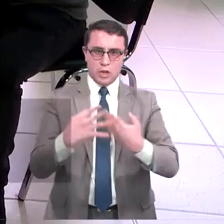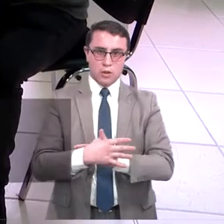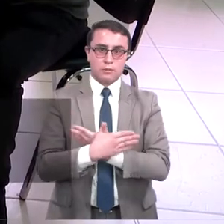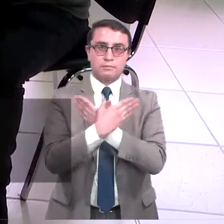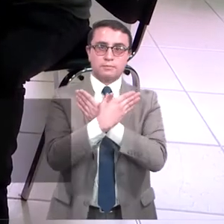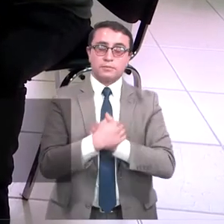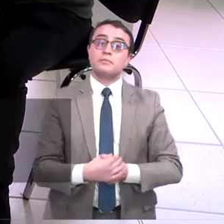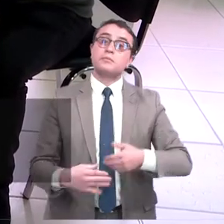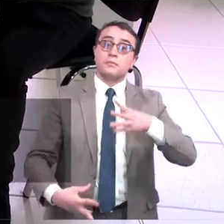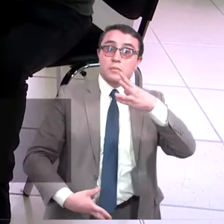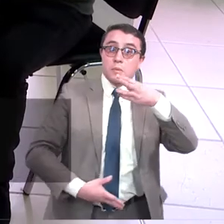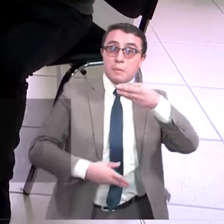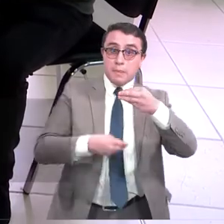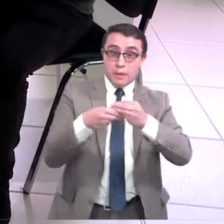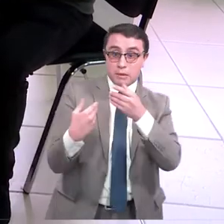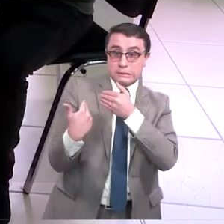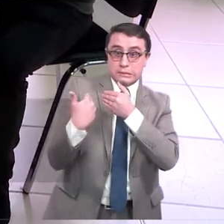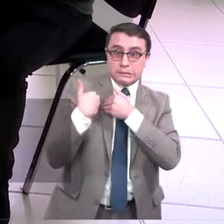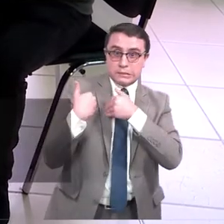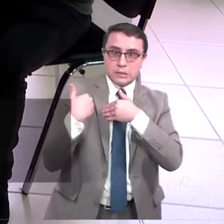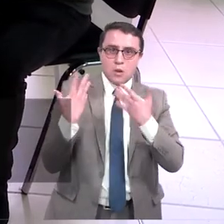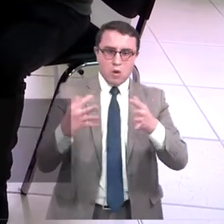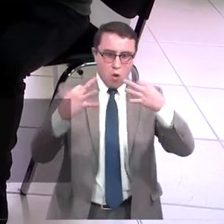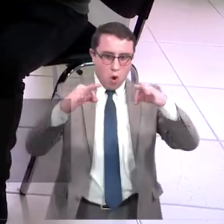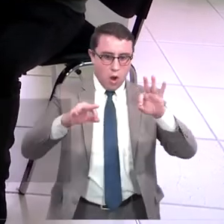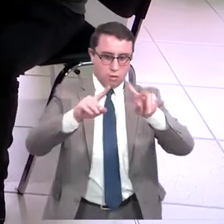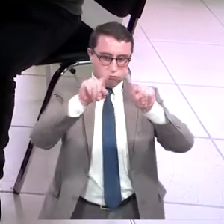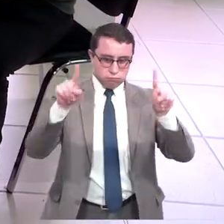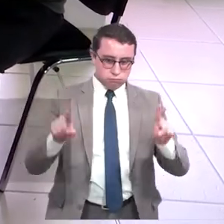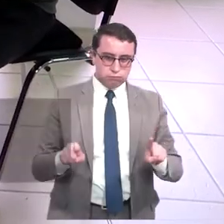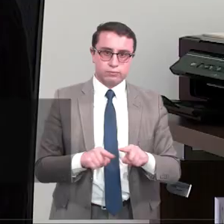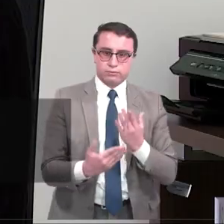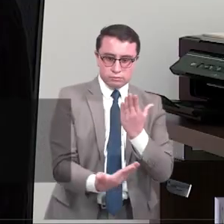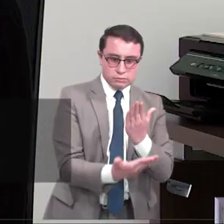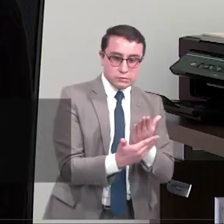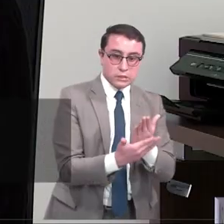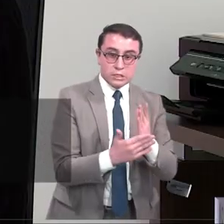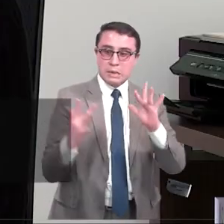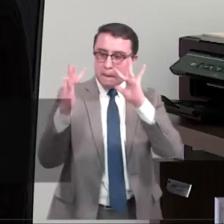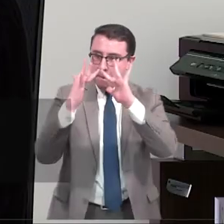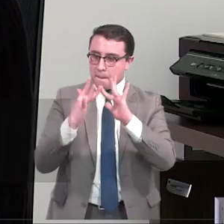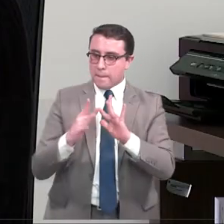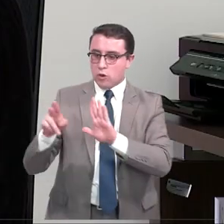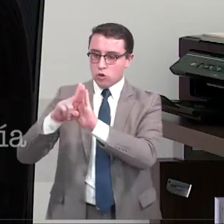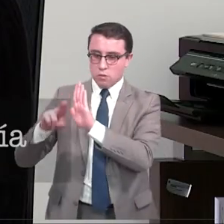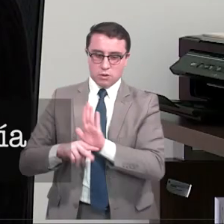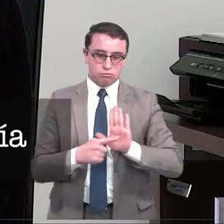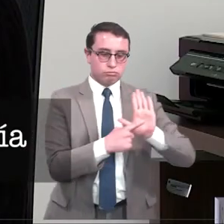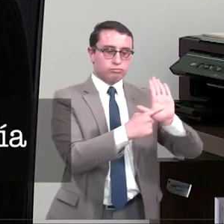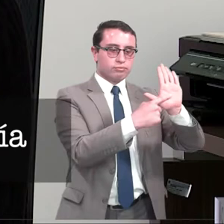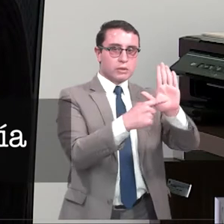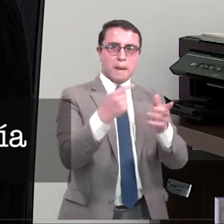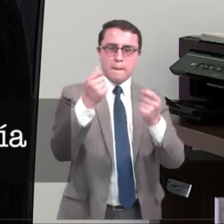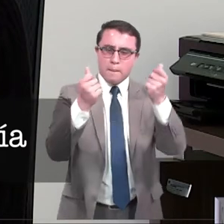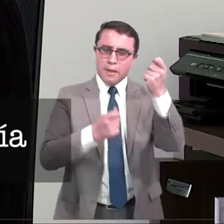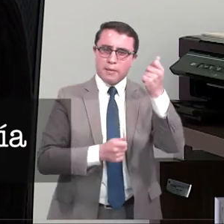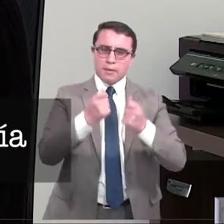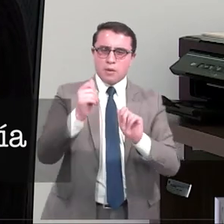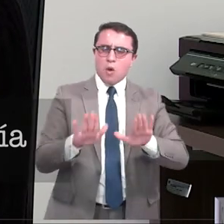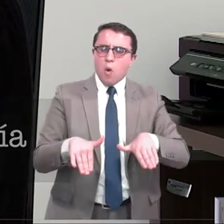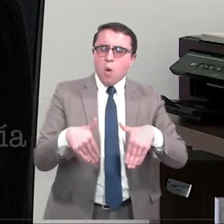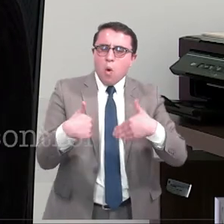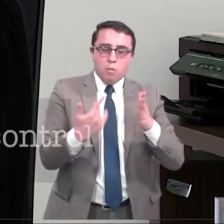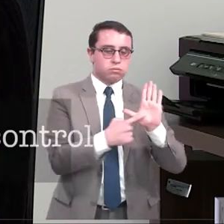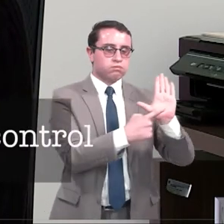de la República. Además, tiene la responsabilidad de elaborar los estados financieros conforme a la normatividad establecida por